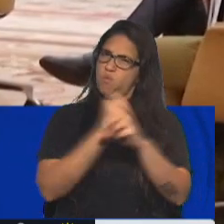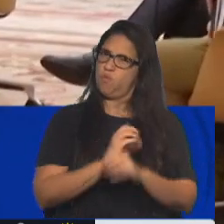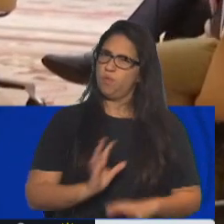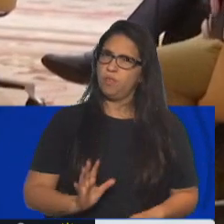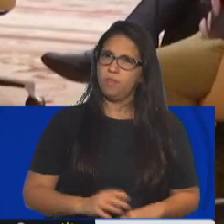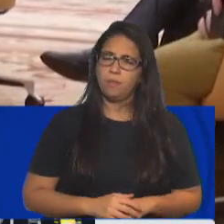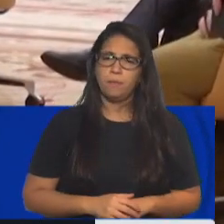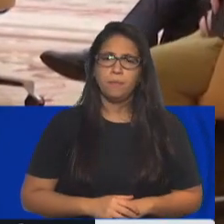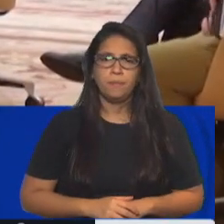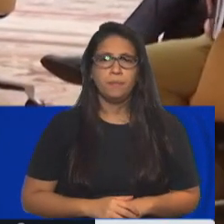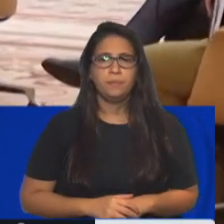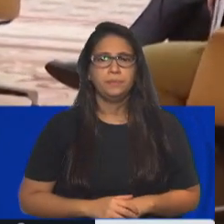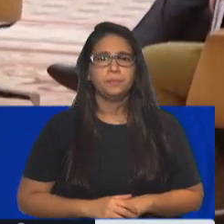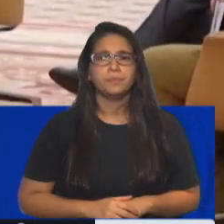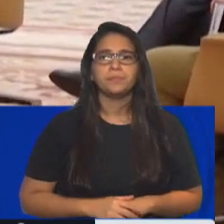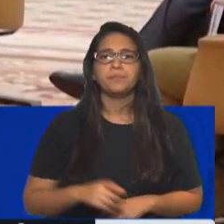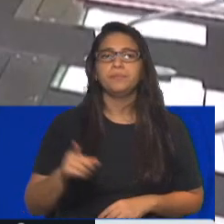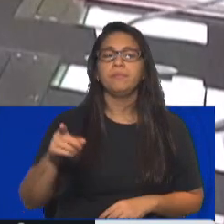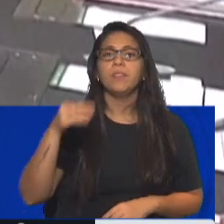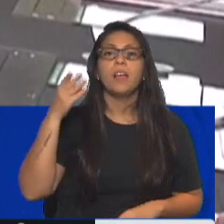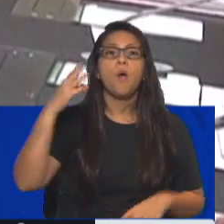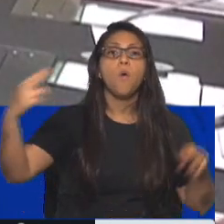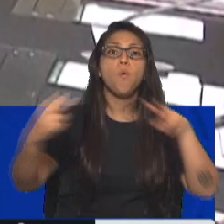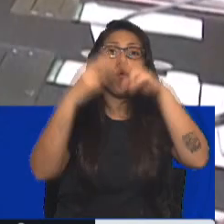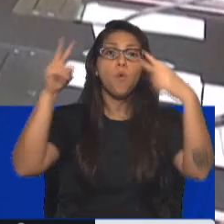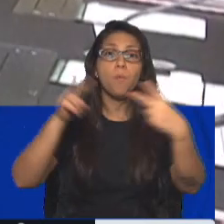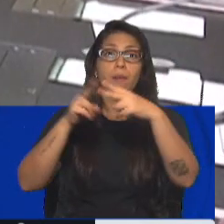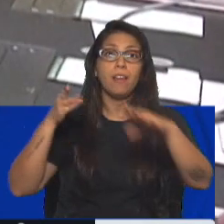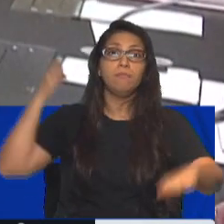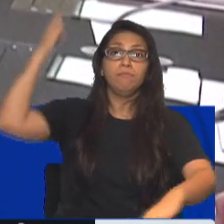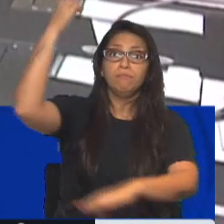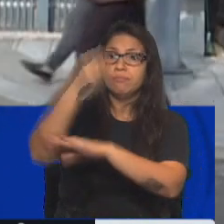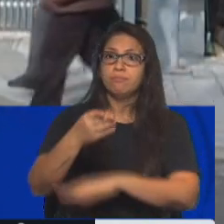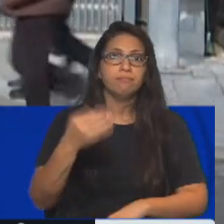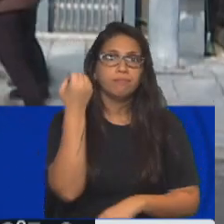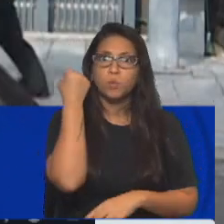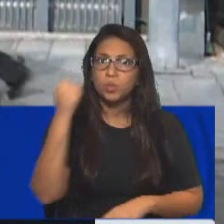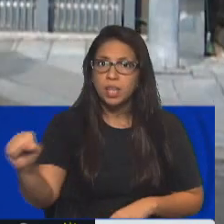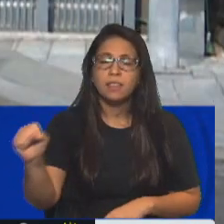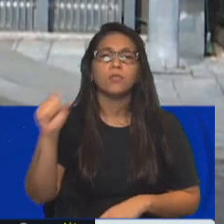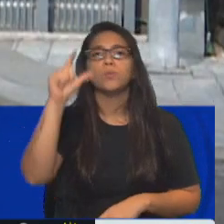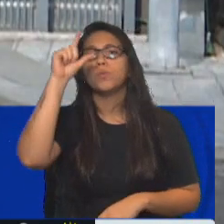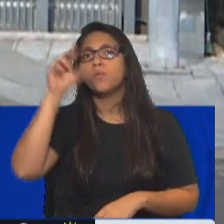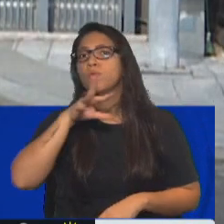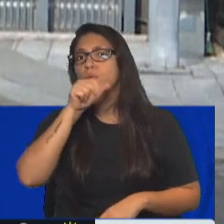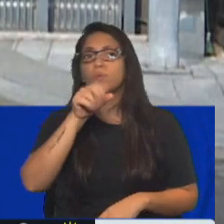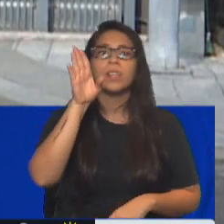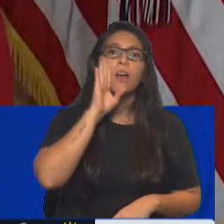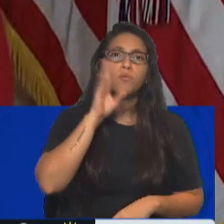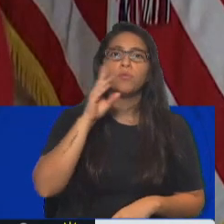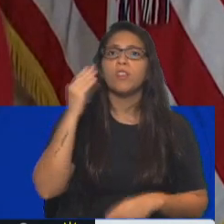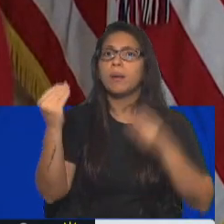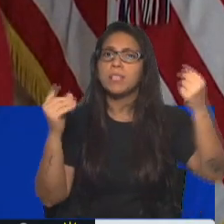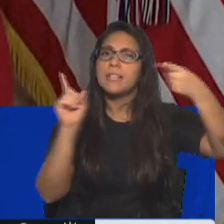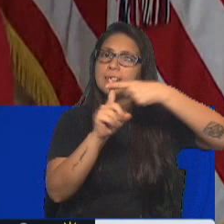Aunque Rusia no estuvo presente en la cumbre de Jeddah, los contactos entre funcionarios rusos y estadounidenses siguen.